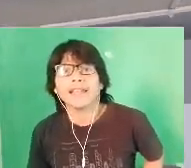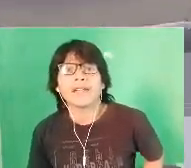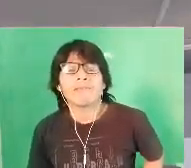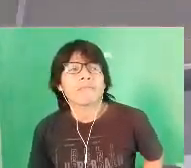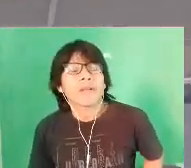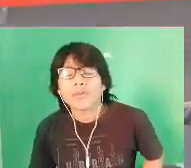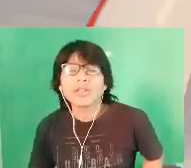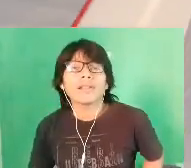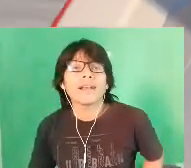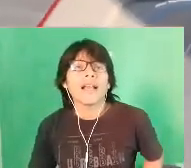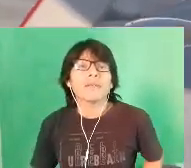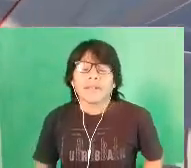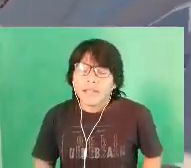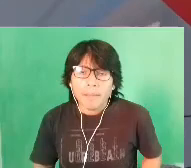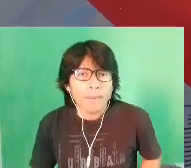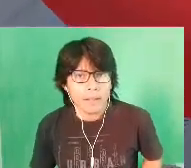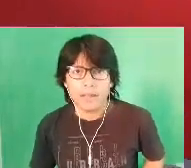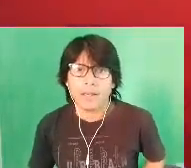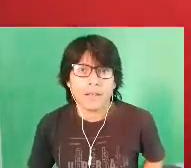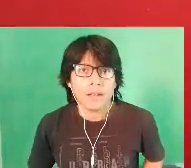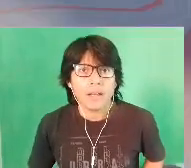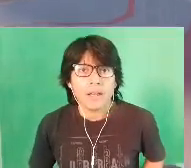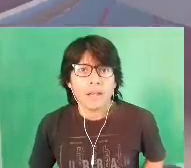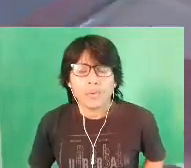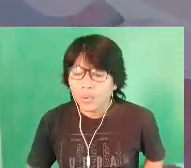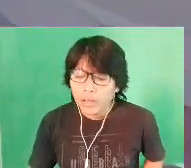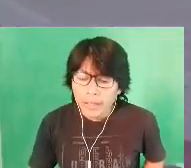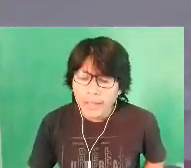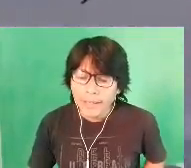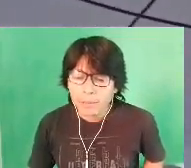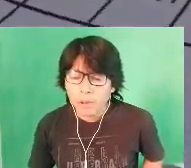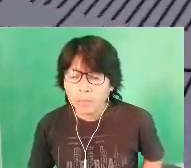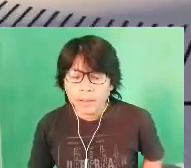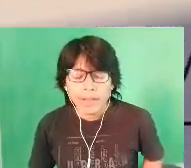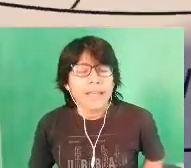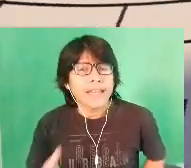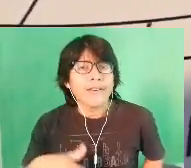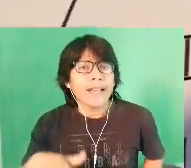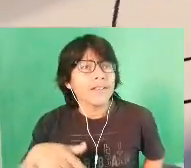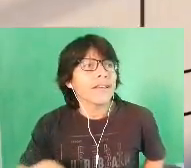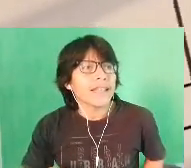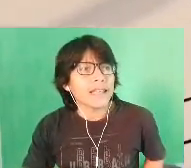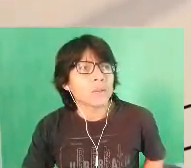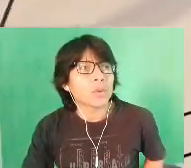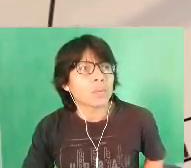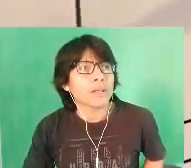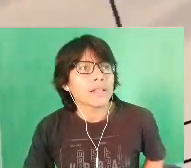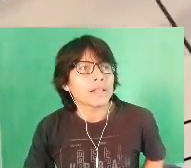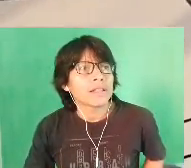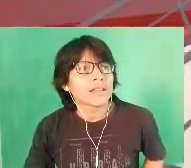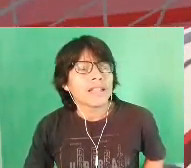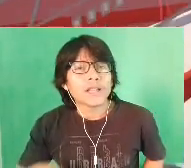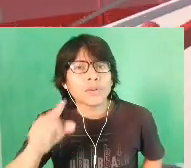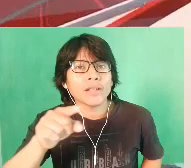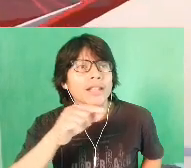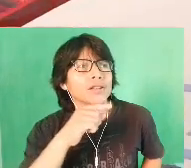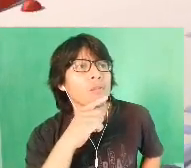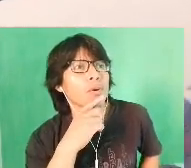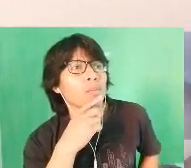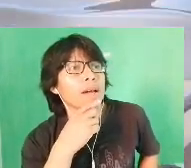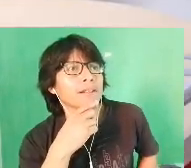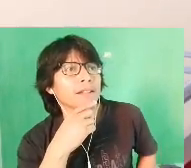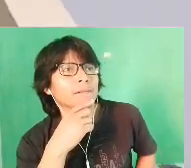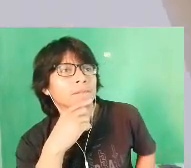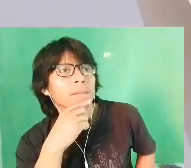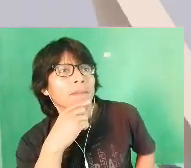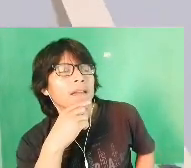su candidata, Xochitl Gálvez, está perdida. No tiene ideas propias. Y hablando de ideas propias, escuchen esto